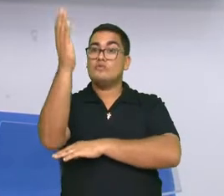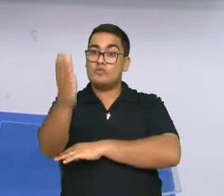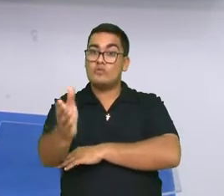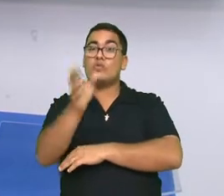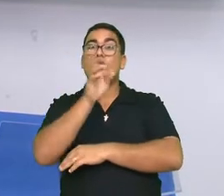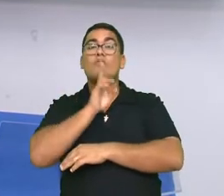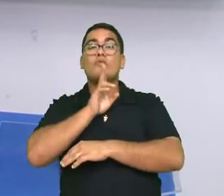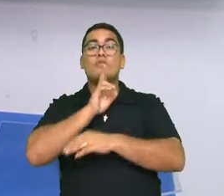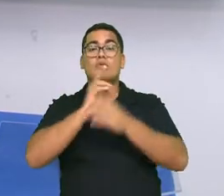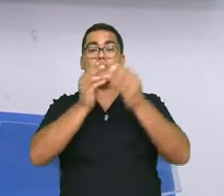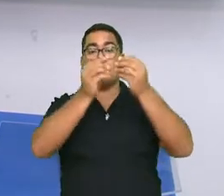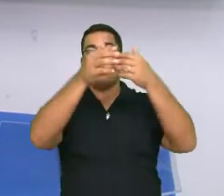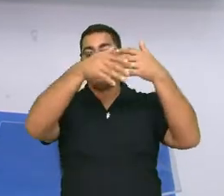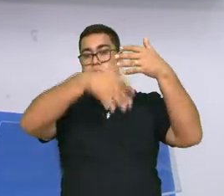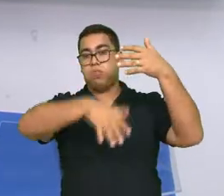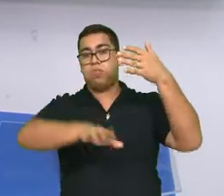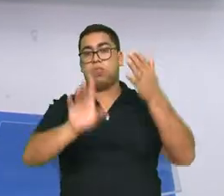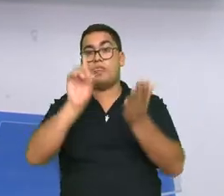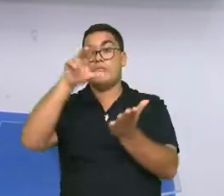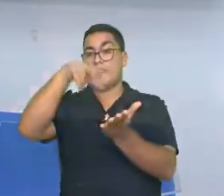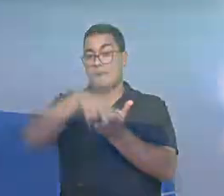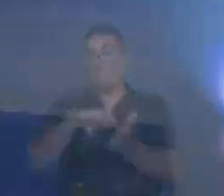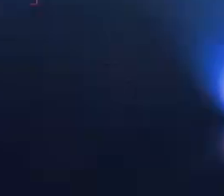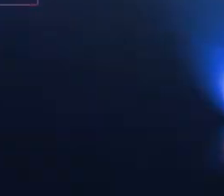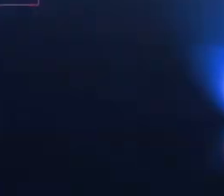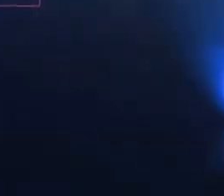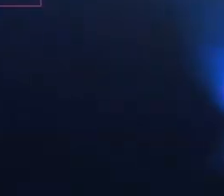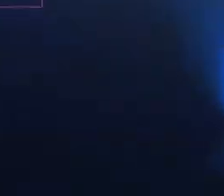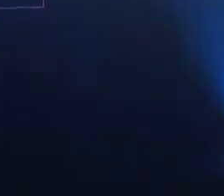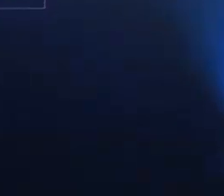Blancas en el Tumala Dalia. Veamos.